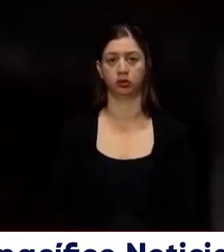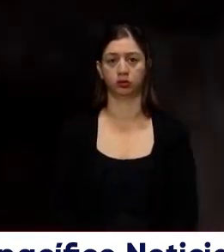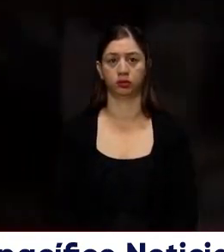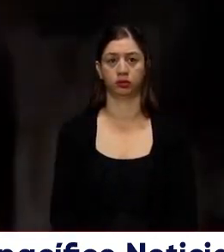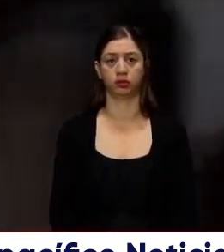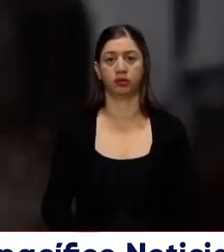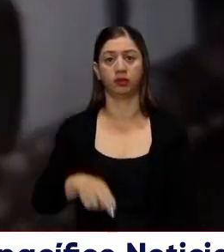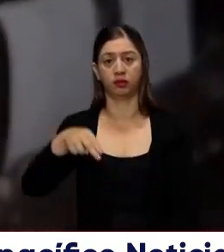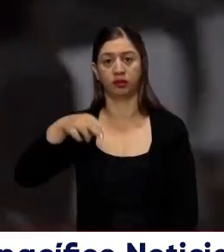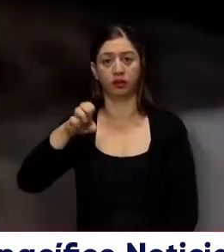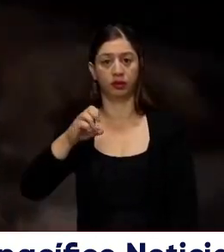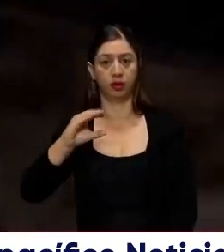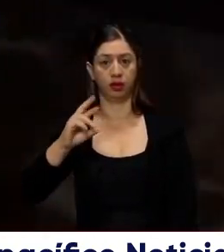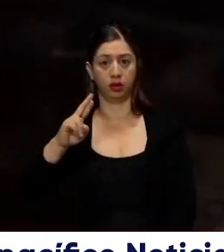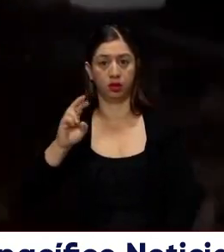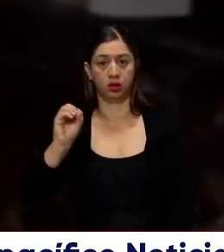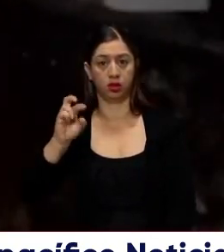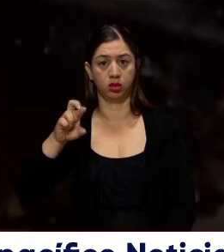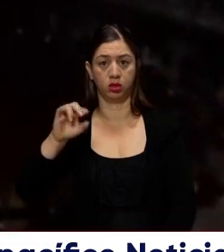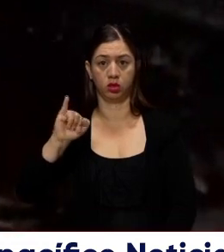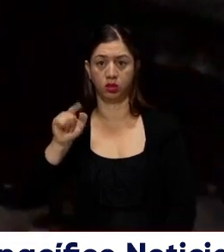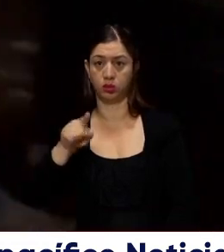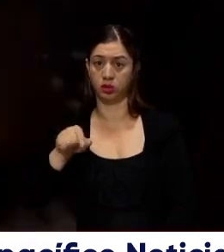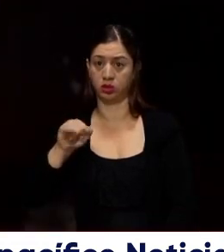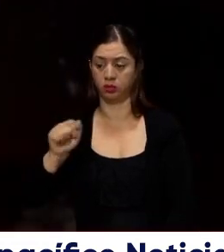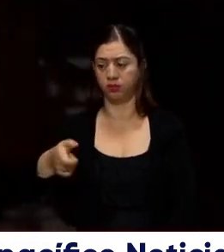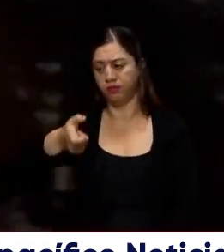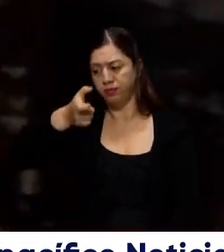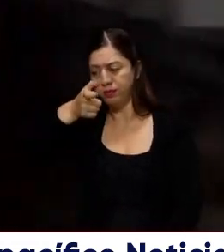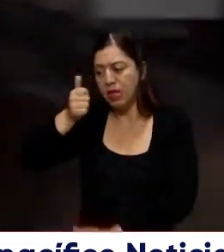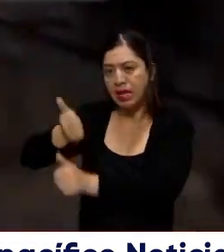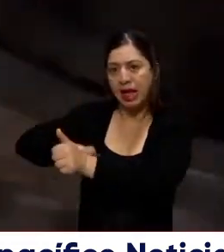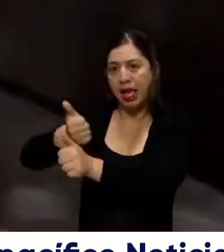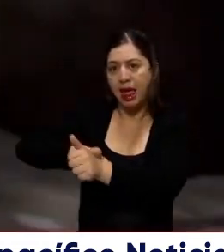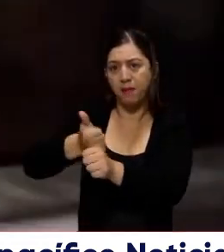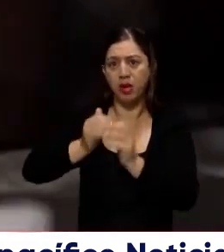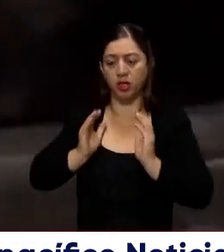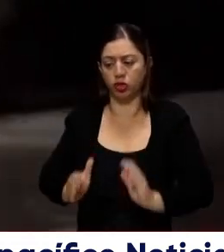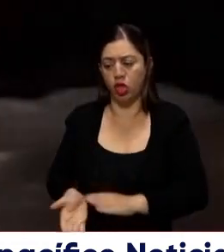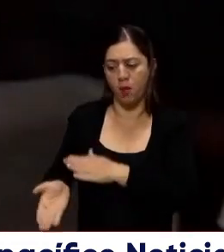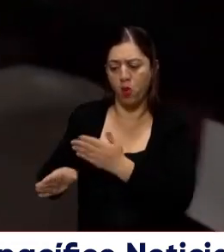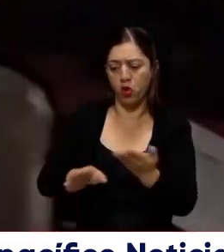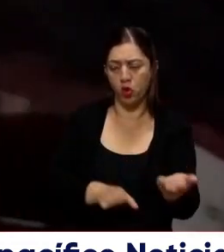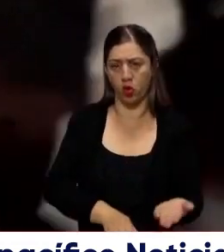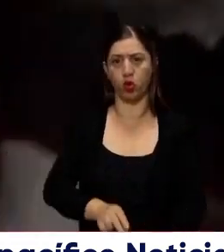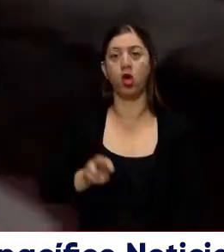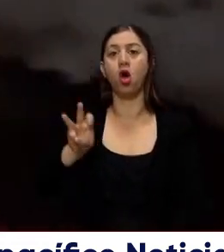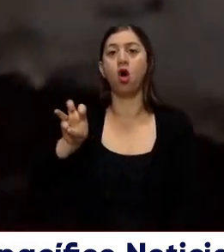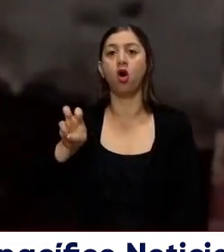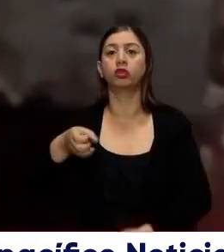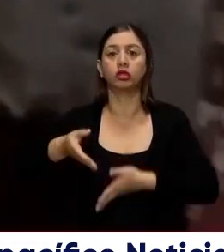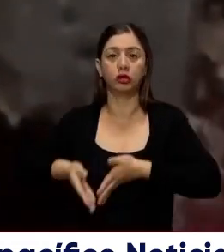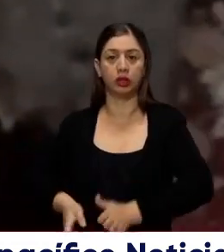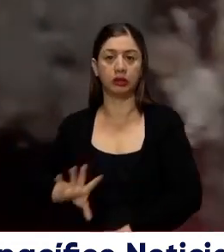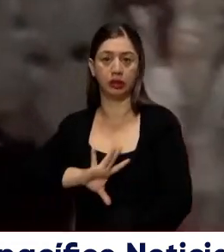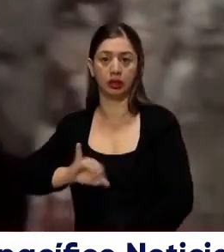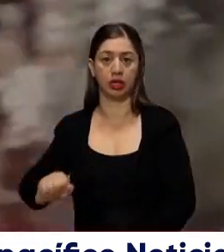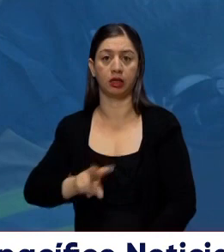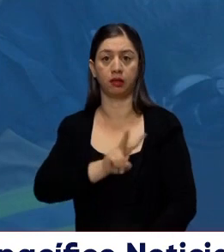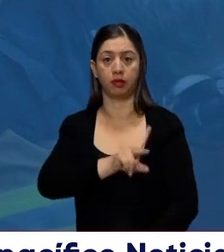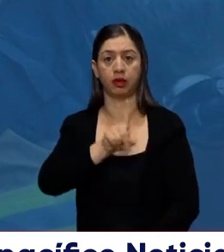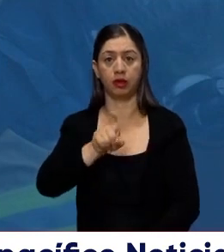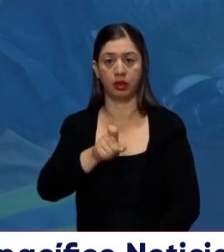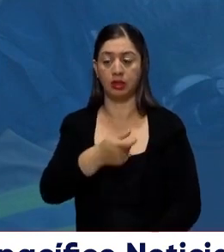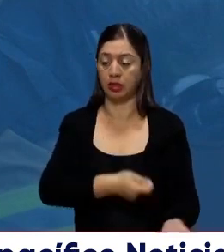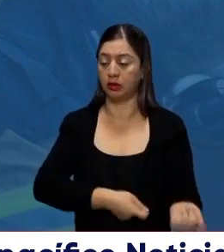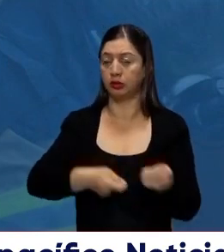Las necropsias permitirán determinar las causas de muerte de cada uno de los fallecidos, 8 de ellos oriundos de Cali, 26